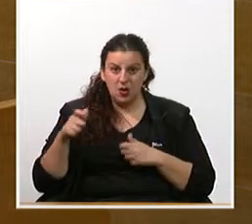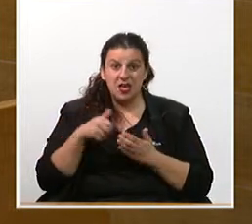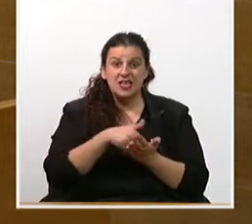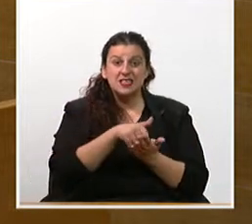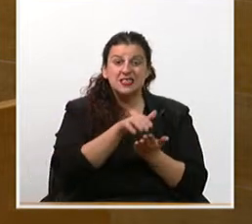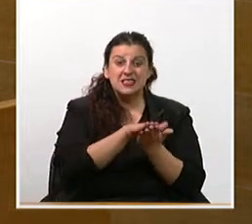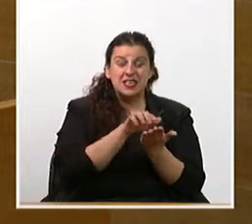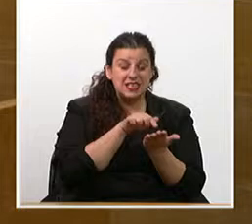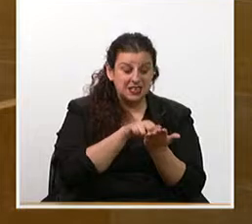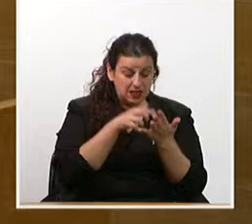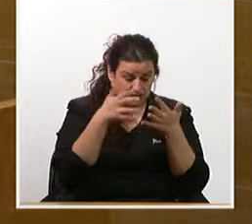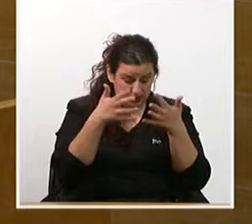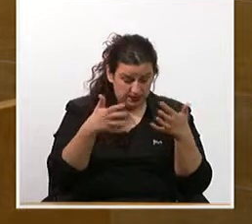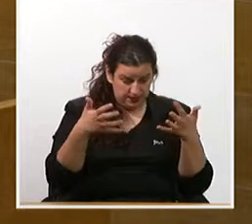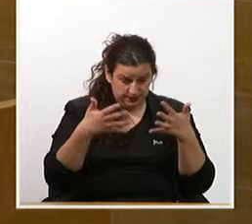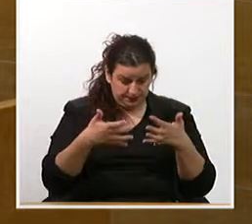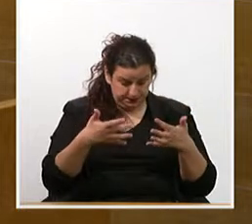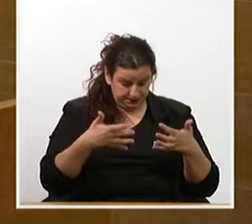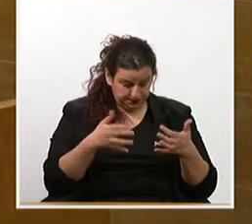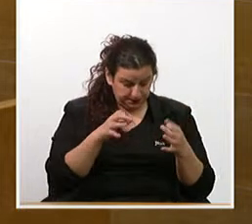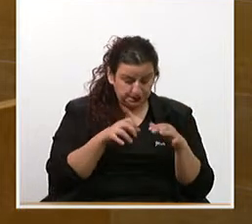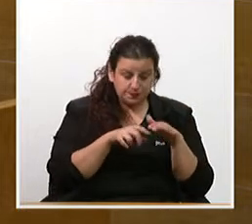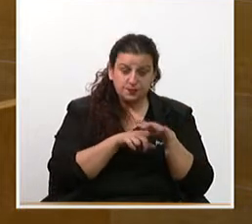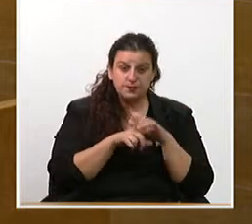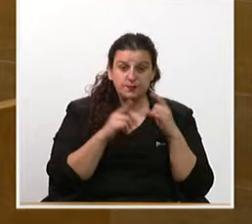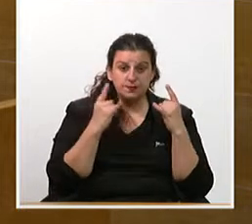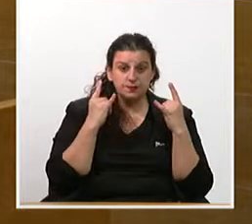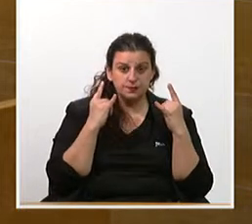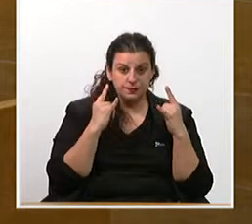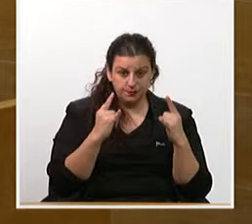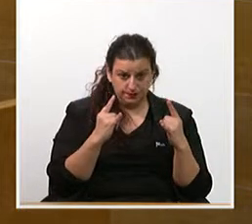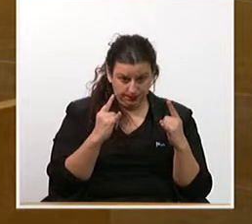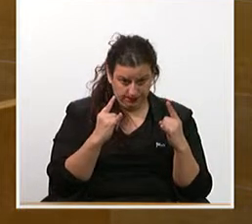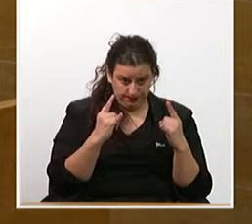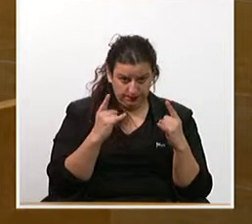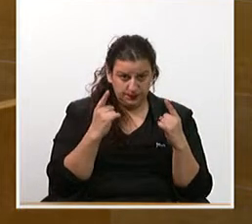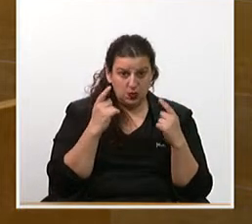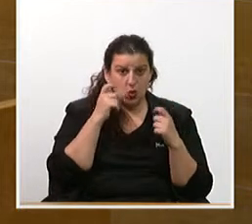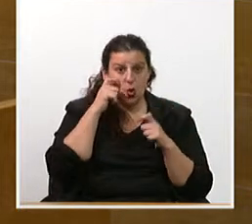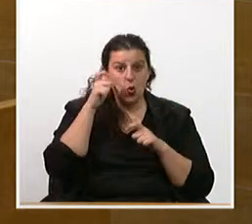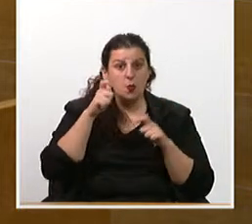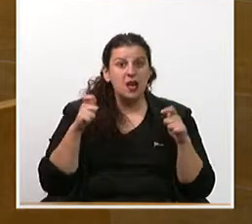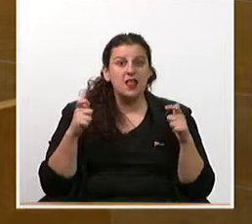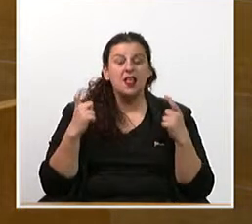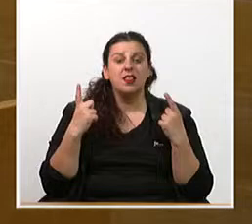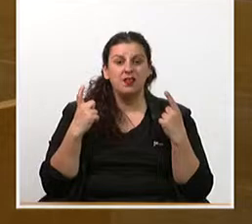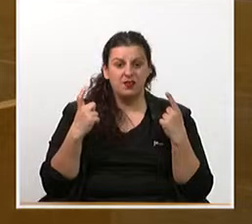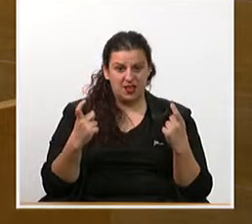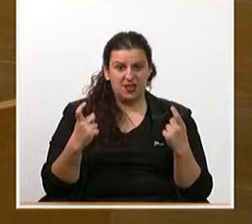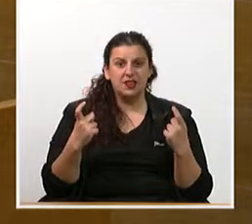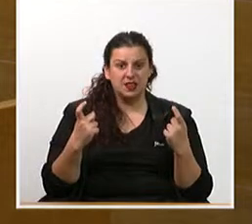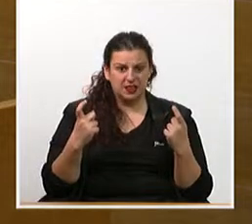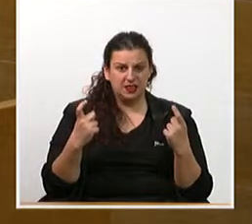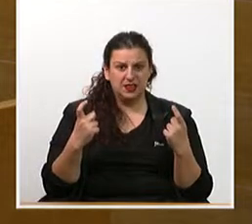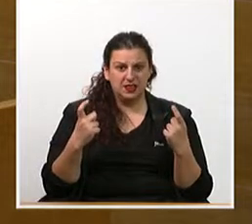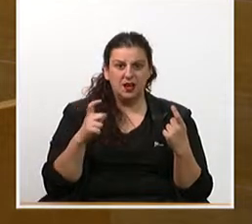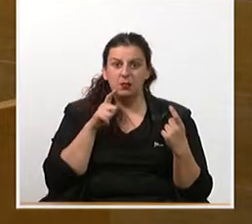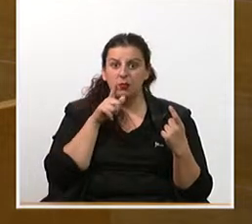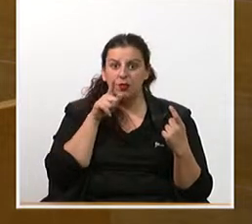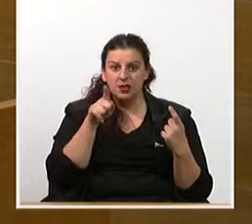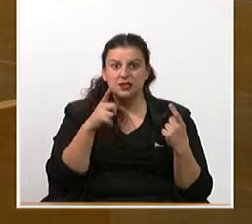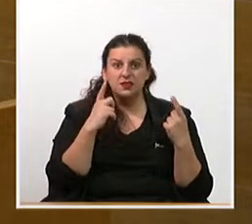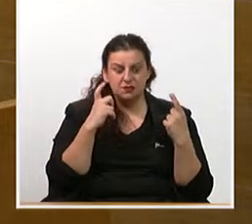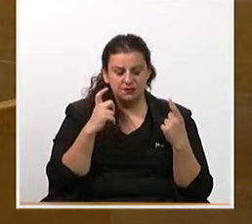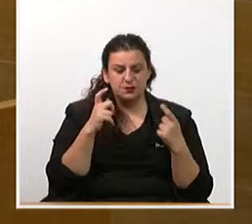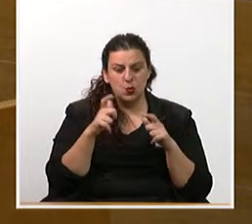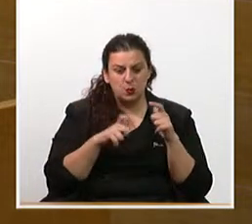que describe sin rodeos la gestión del botanic falta de humanidad porque es una falta de humanidad señora Gómez señores de la